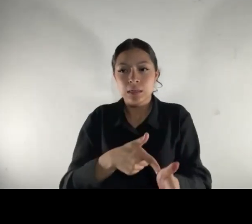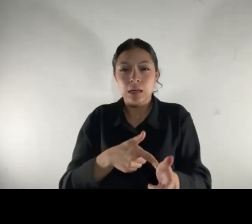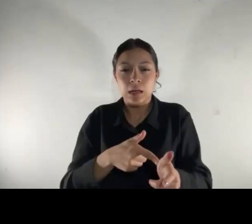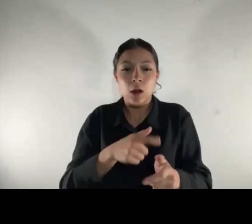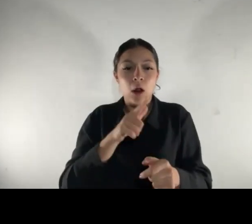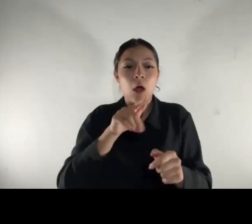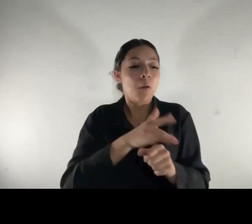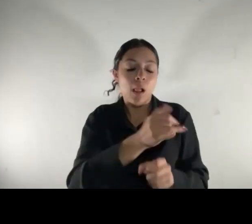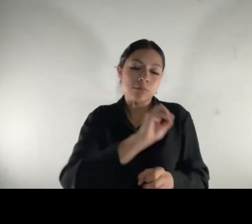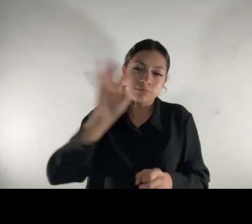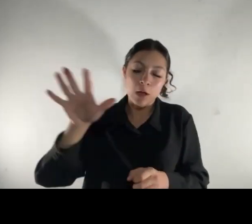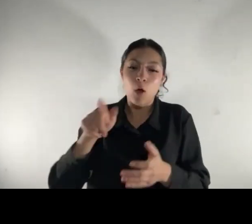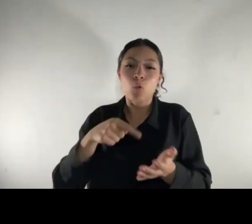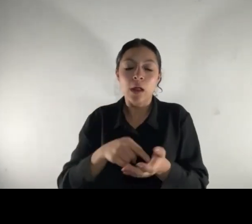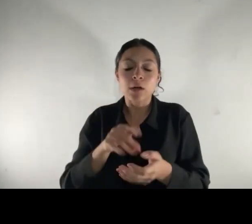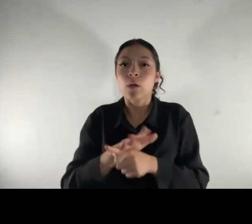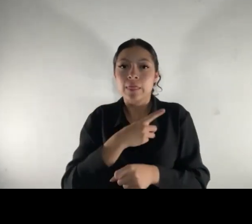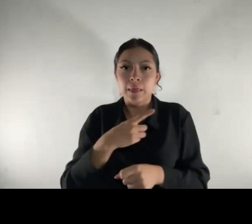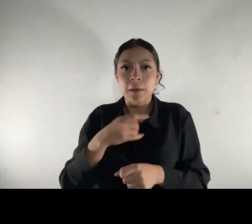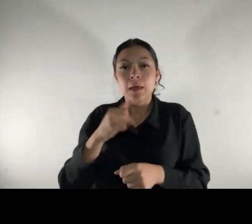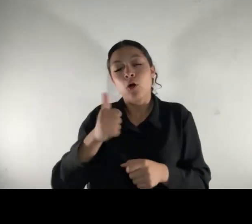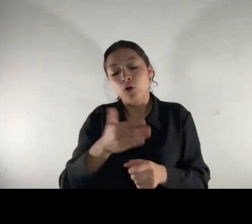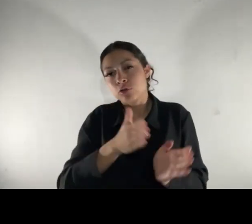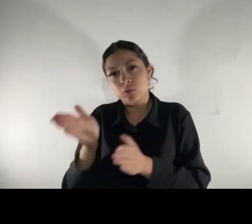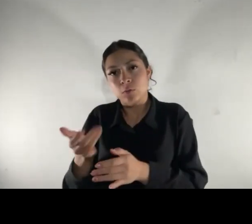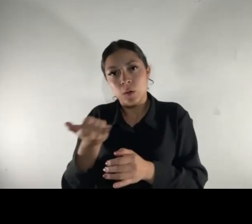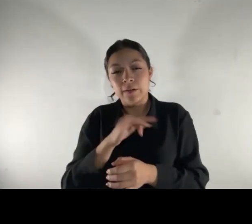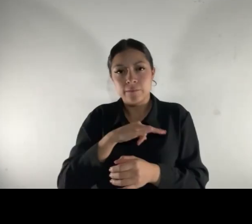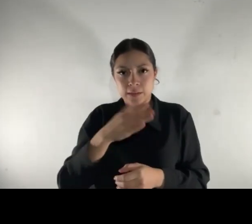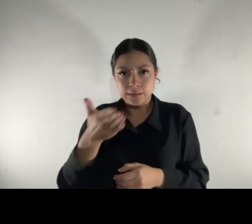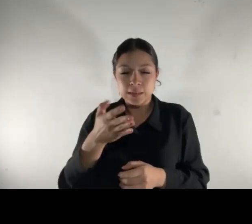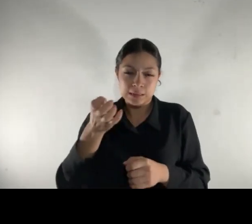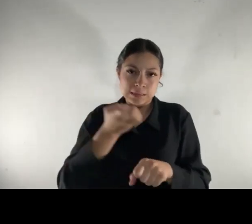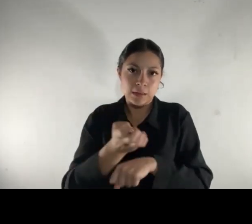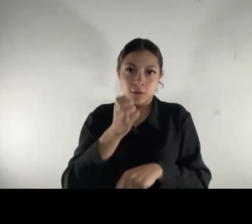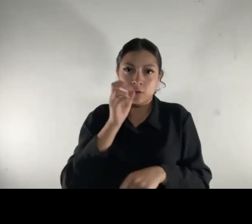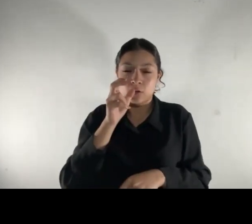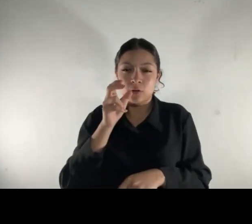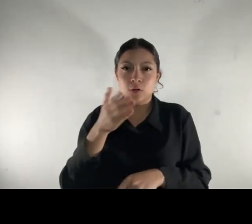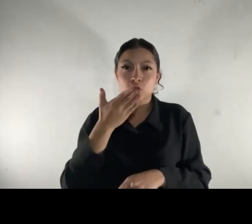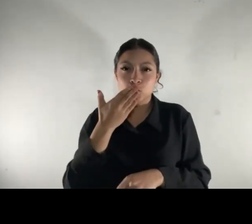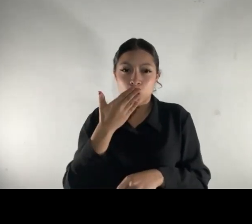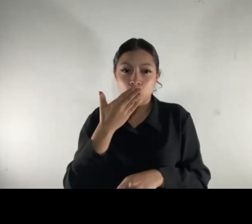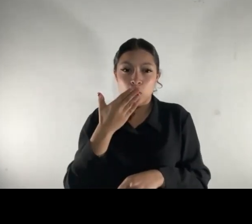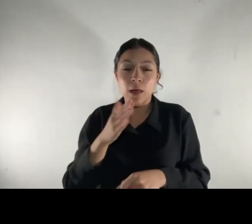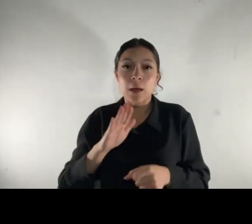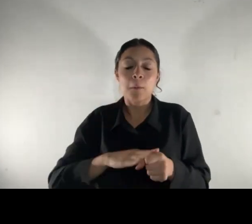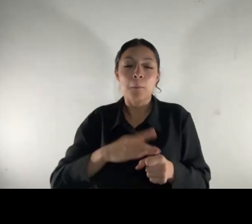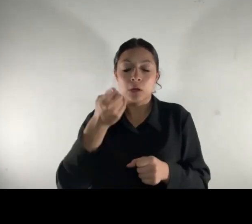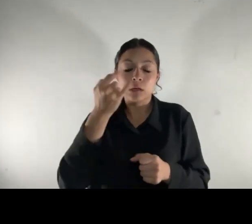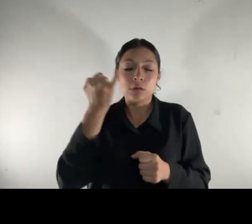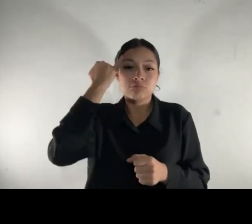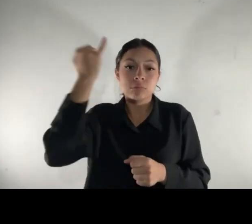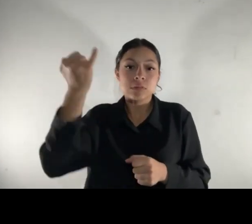felicitamos al Estado de Sonora por esta iniciativa que me parece que es pues particular, ¿no? Para